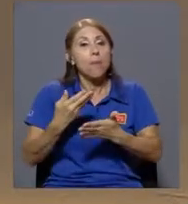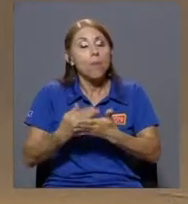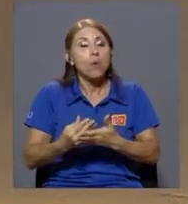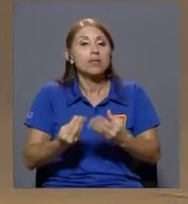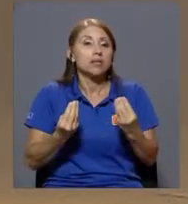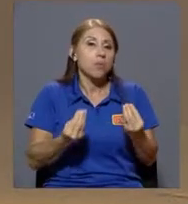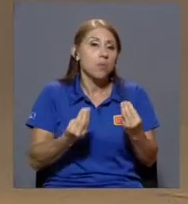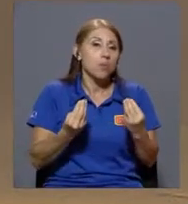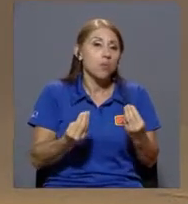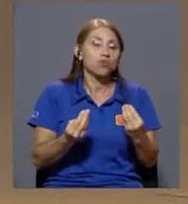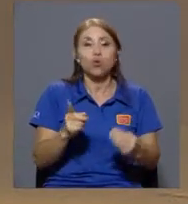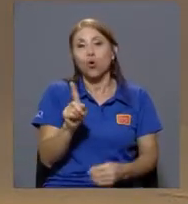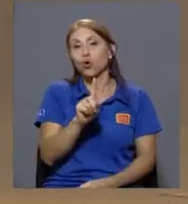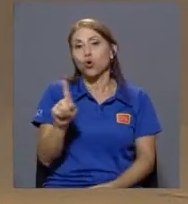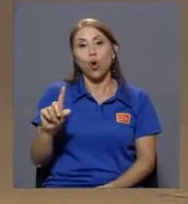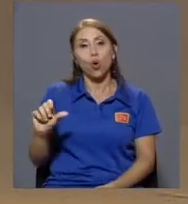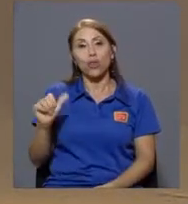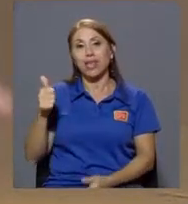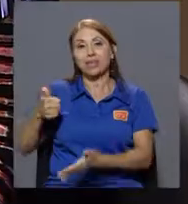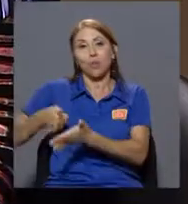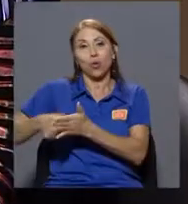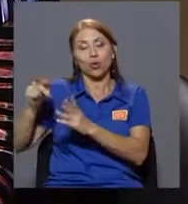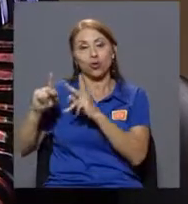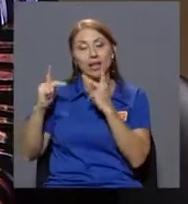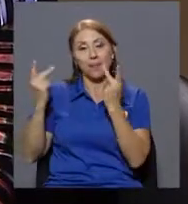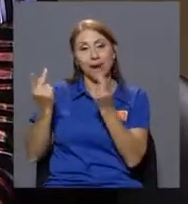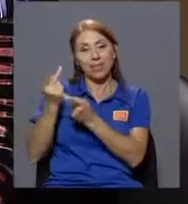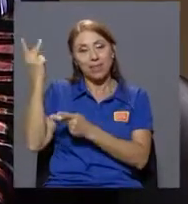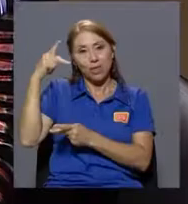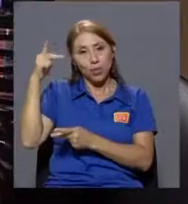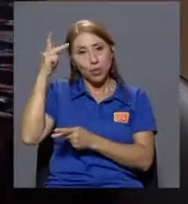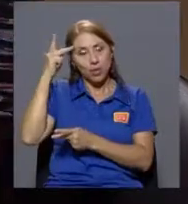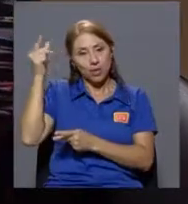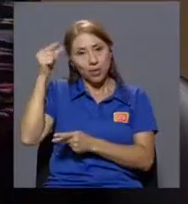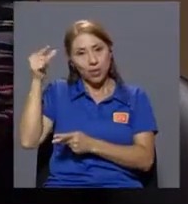10 votos que el partido del gobierno tiene, sino